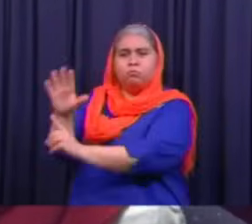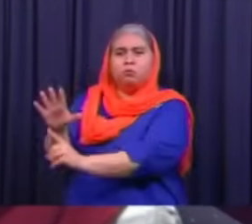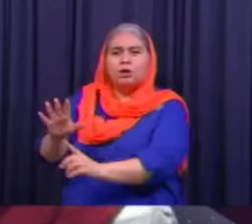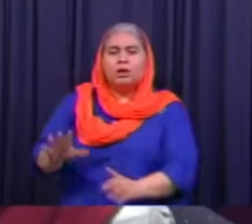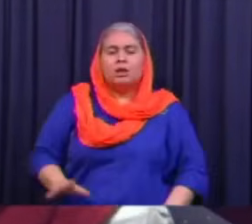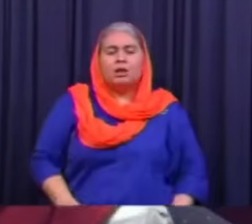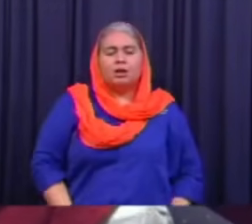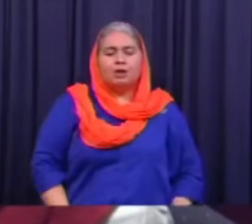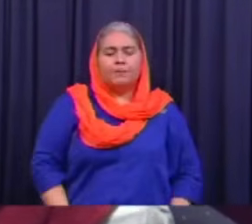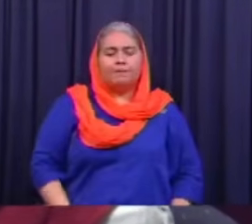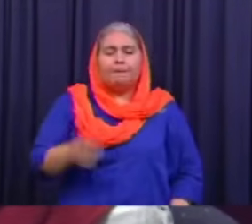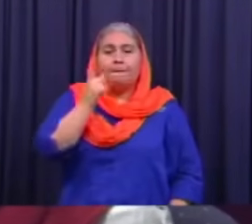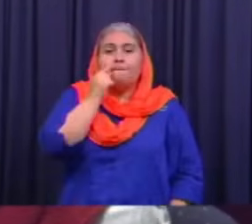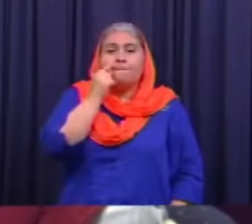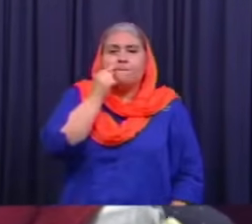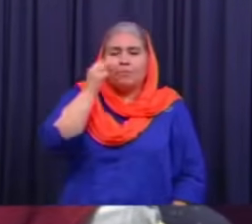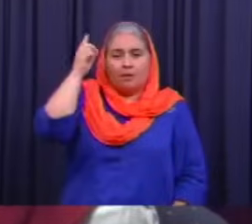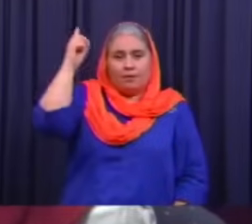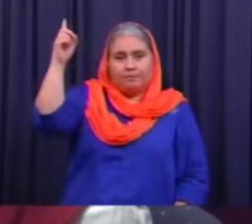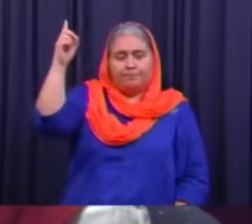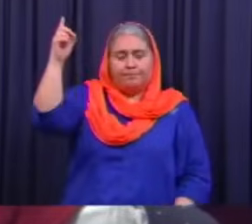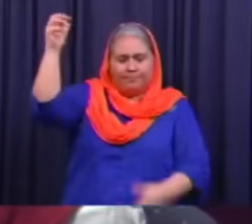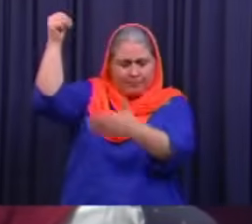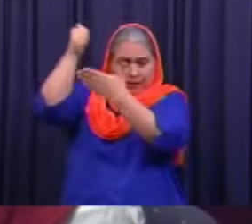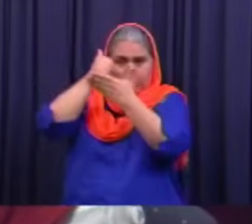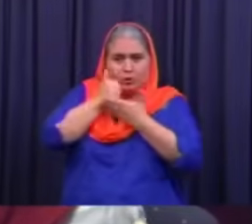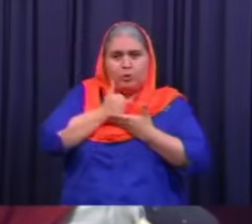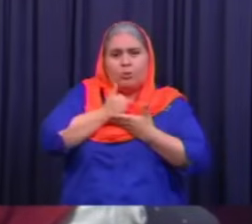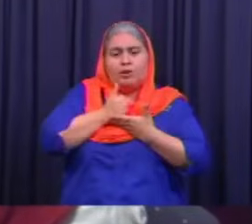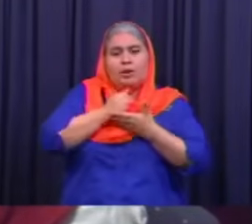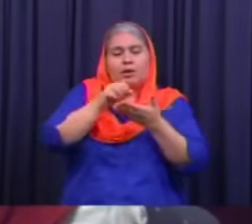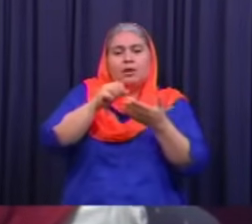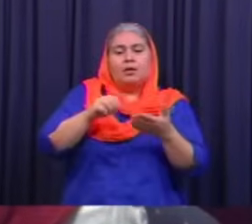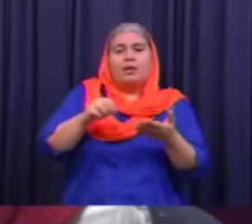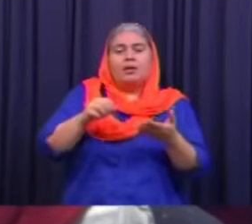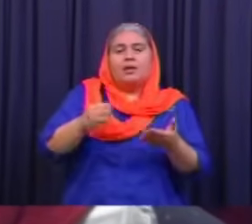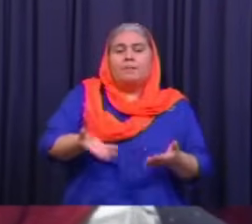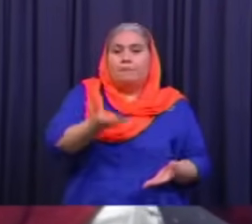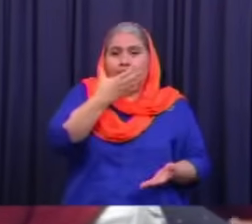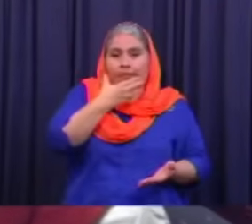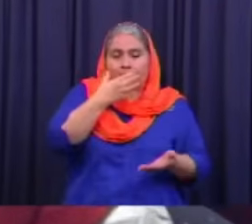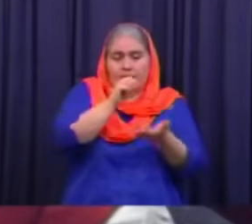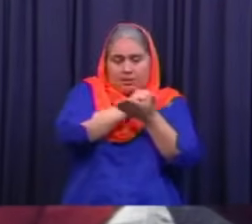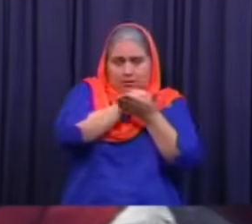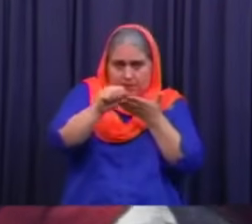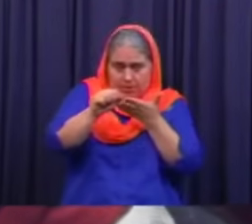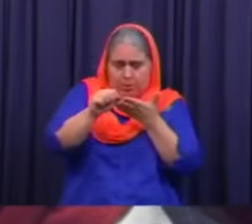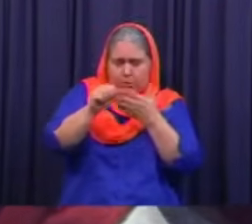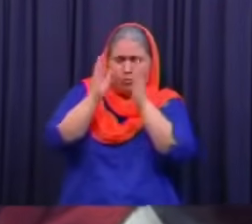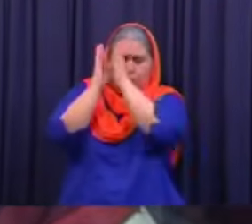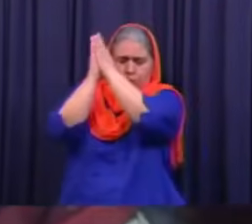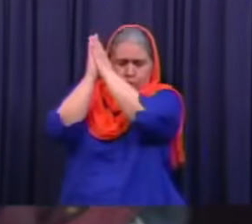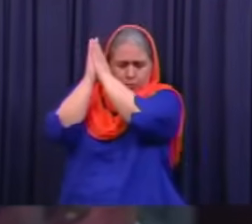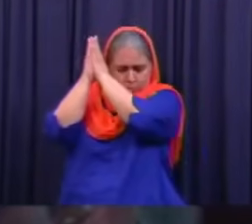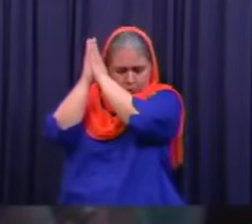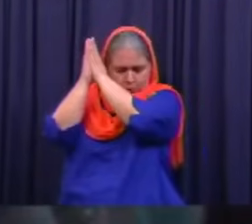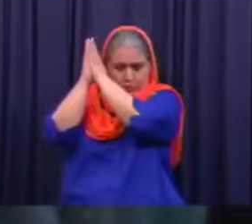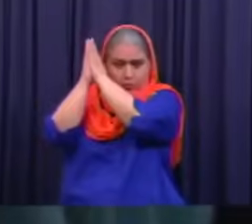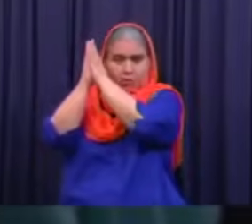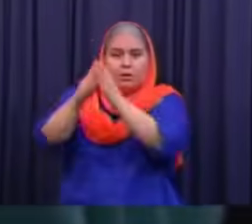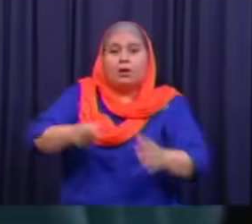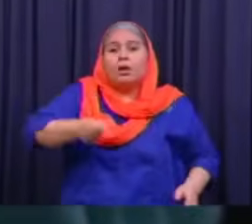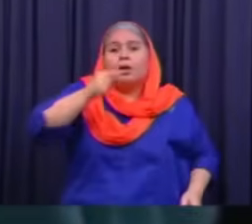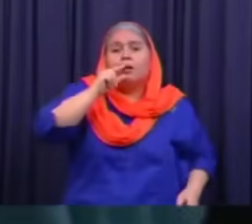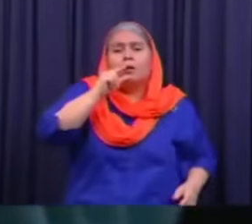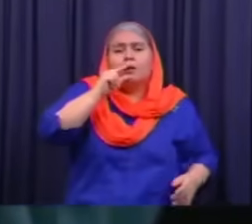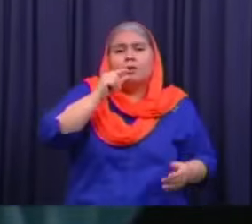momento señor Ayúdanos hoy santifica el pan y el vino